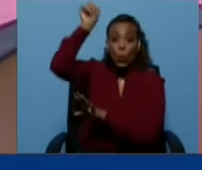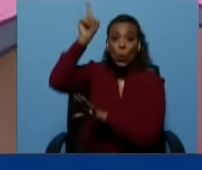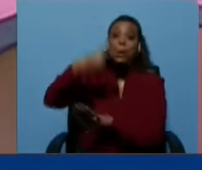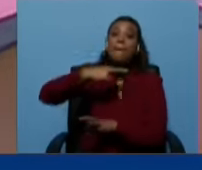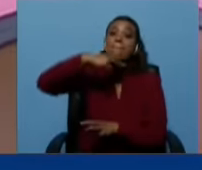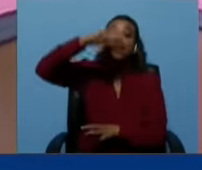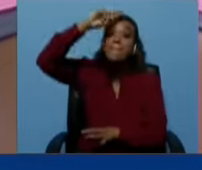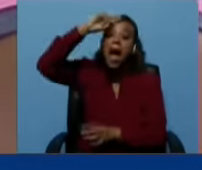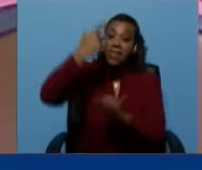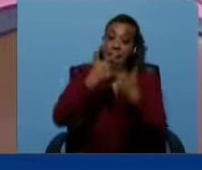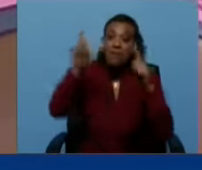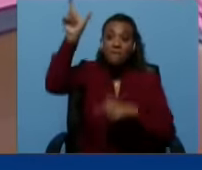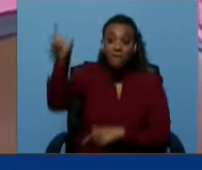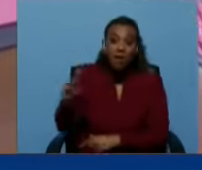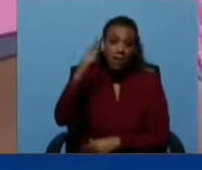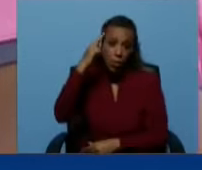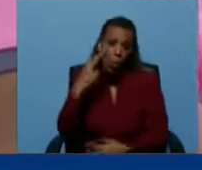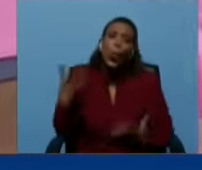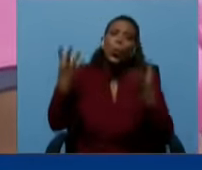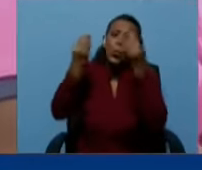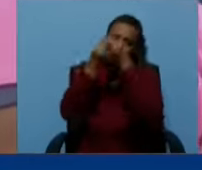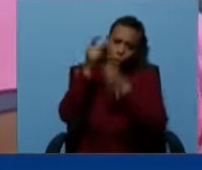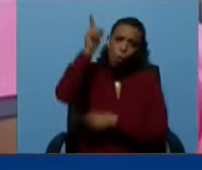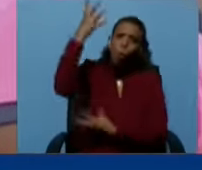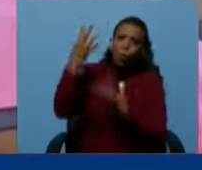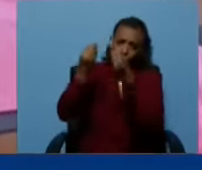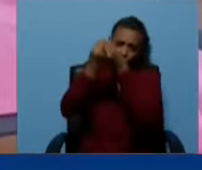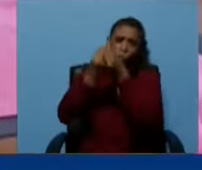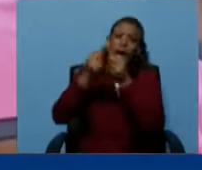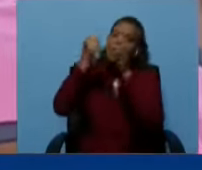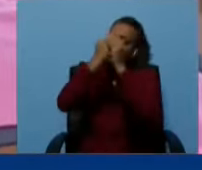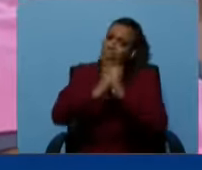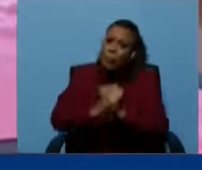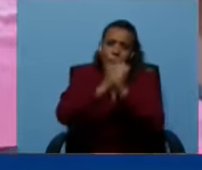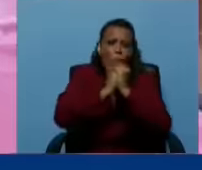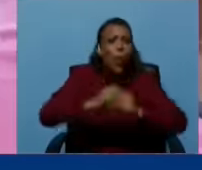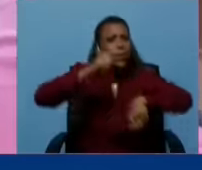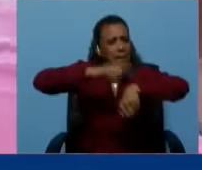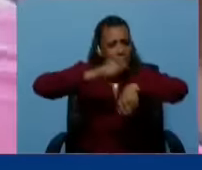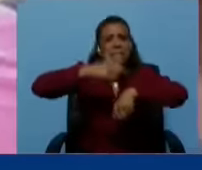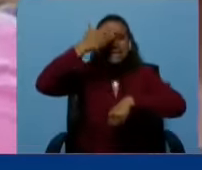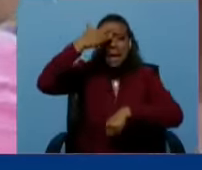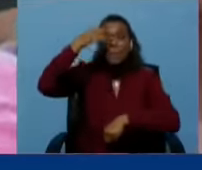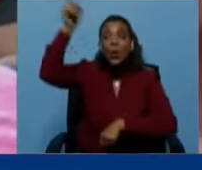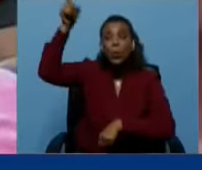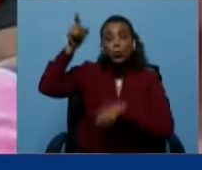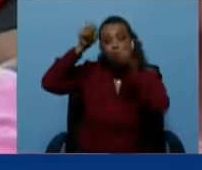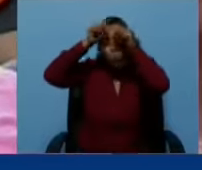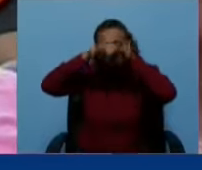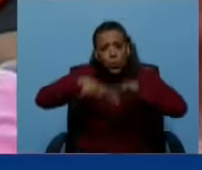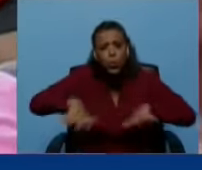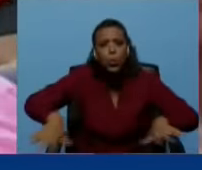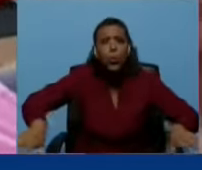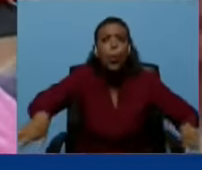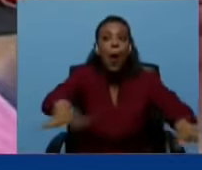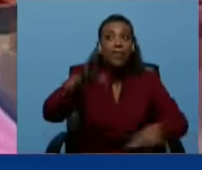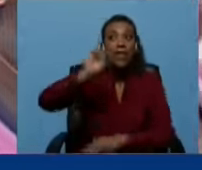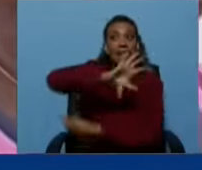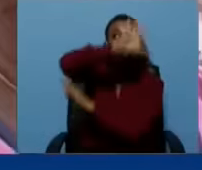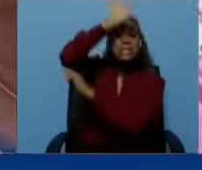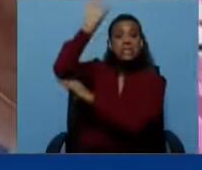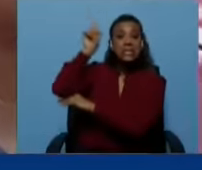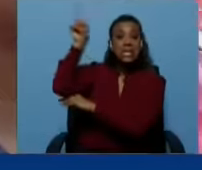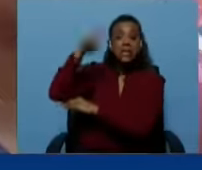Padre, estamos contigo en todas las horas y sabemos que tú estás con nosotros,